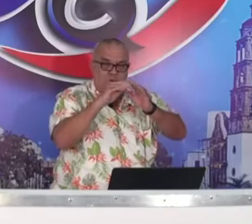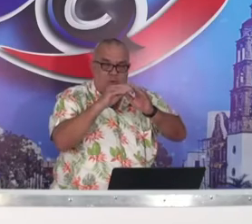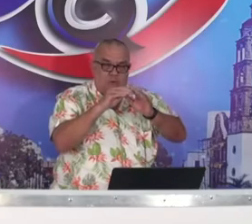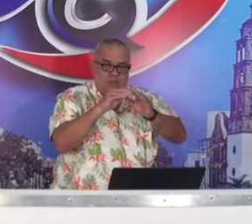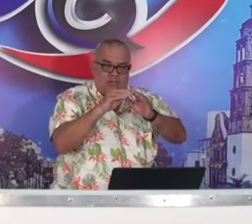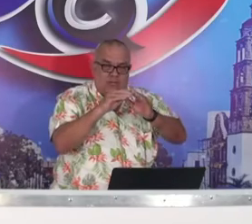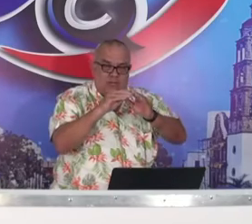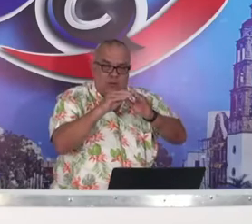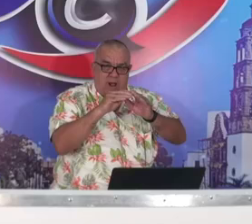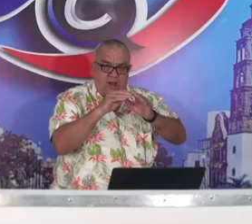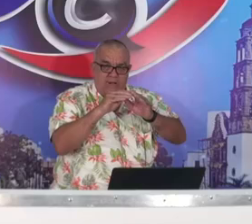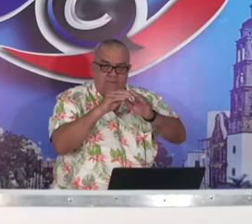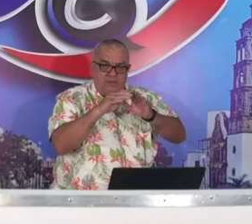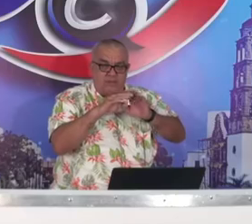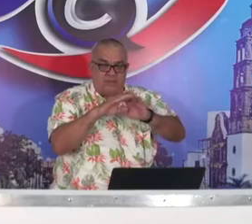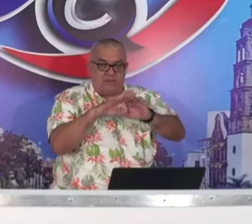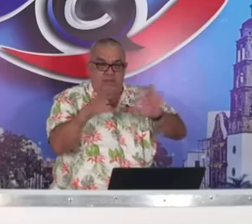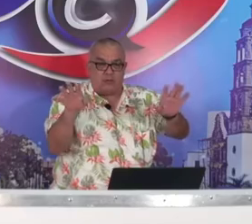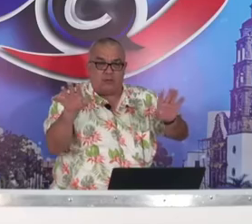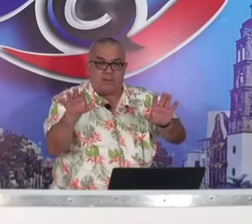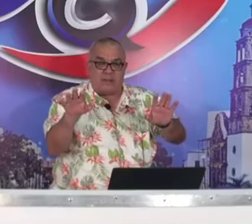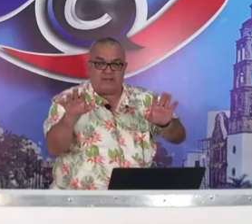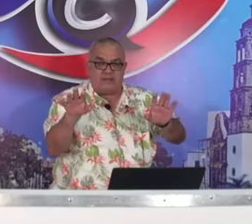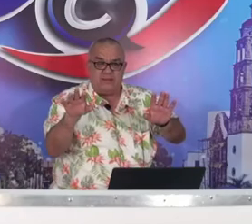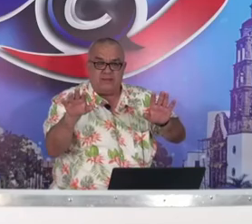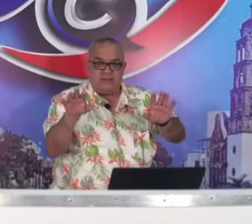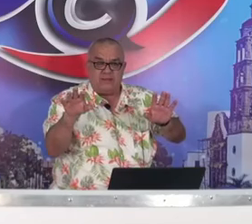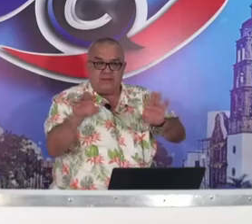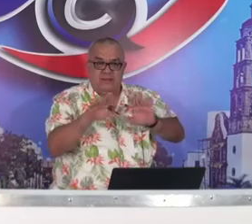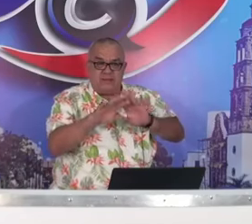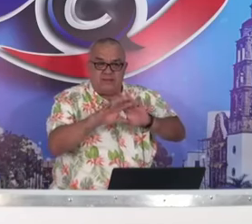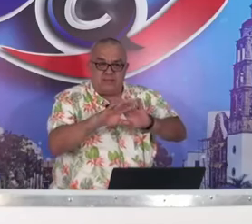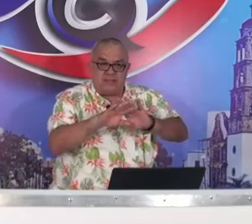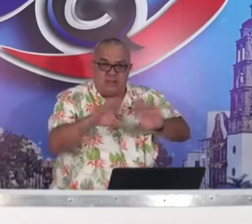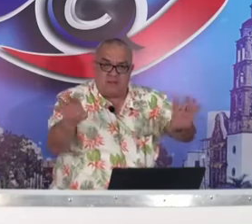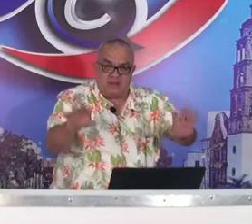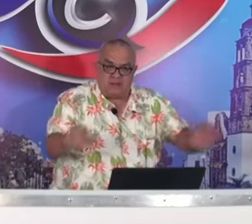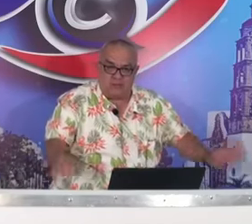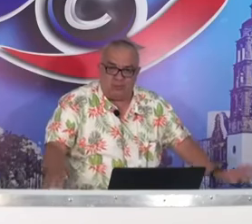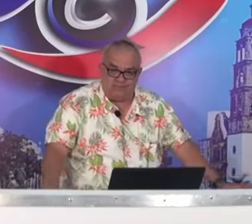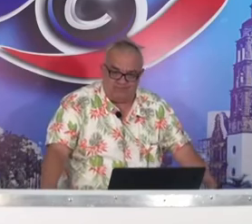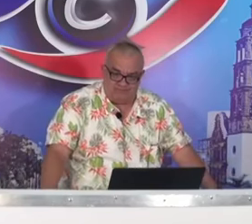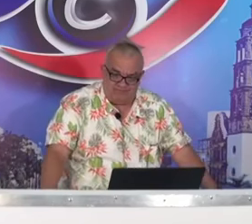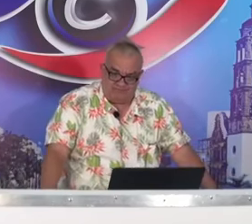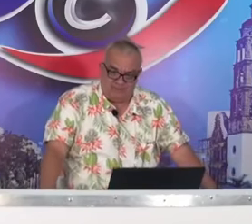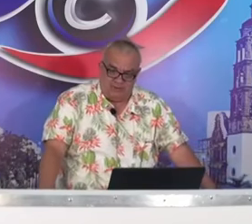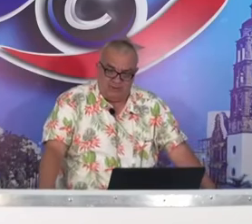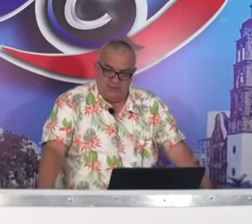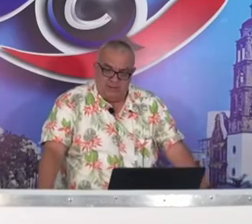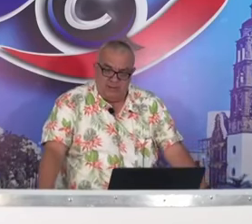a acoso sexual. Dice que eso jamás se había visto.